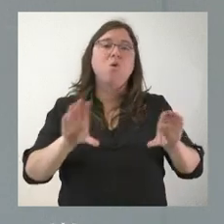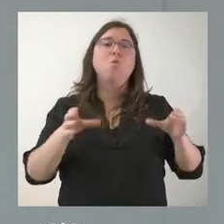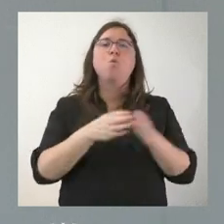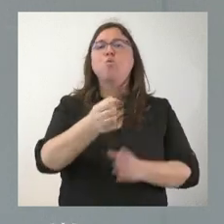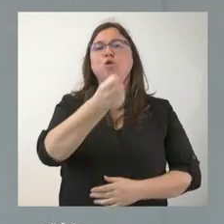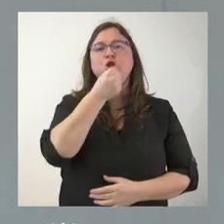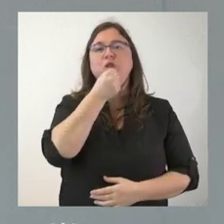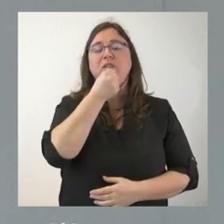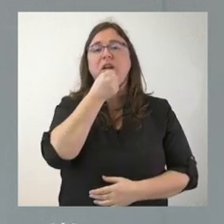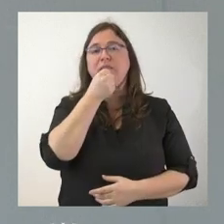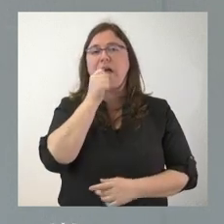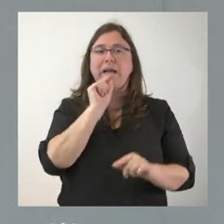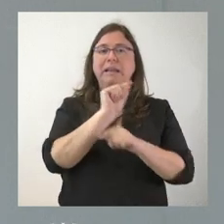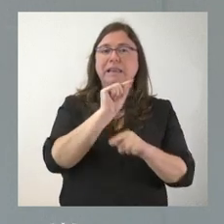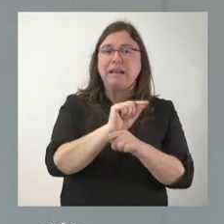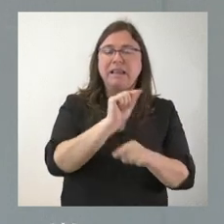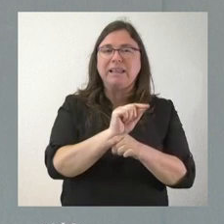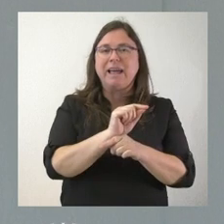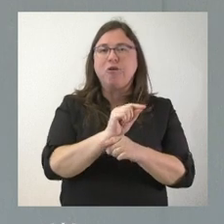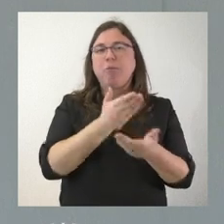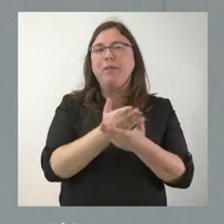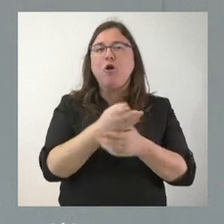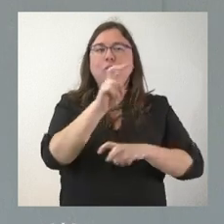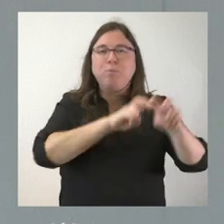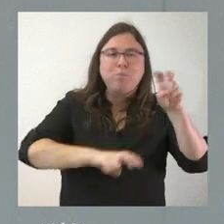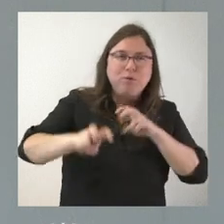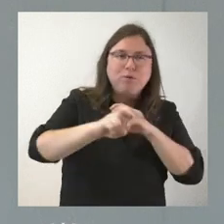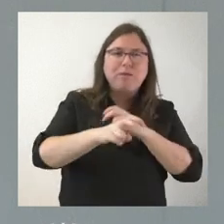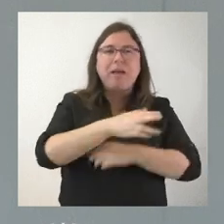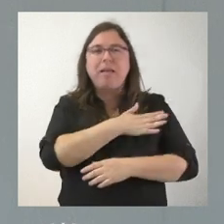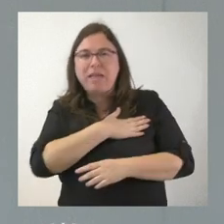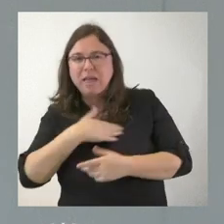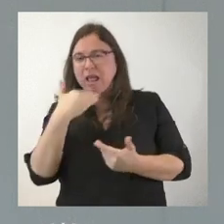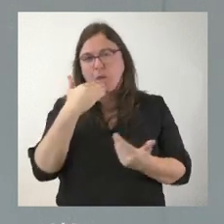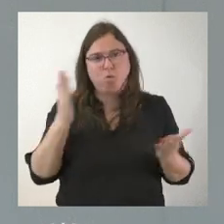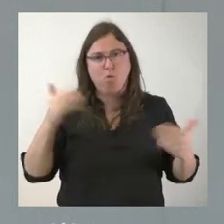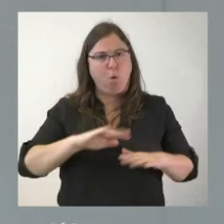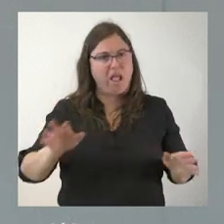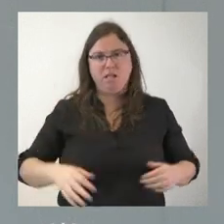está haciendo la crítica al respecto que no busque ninguna intención donde no hay